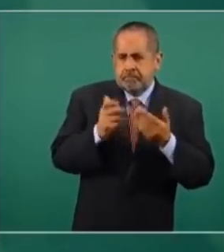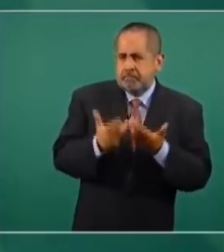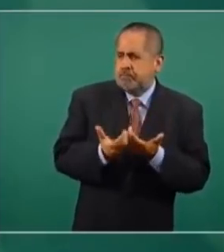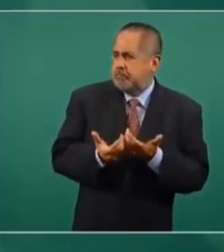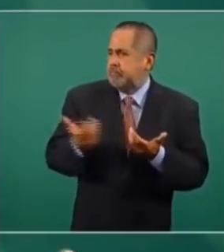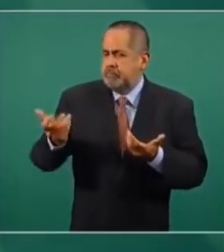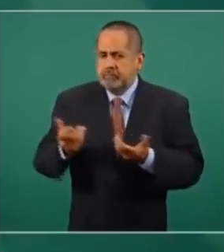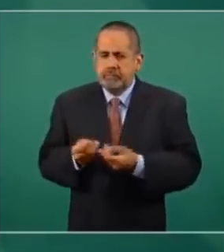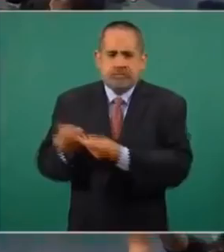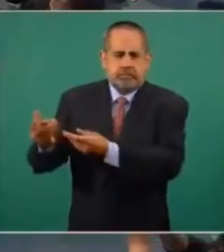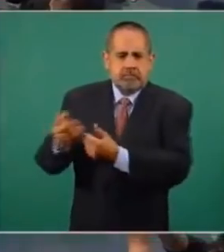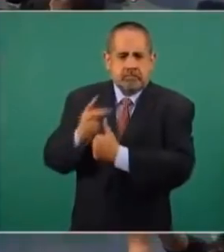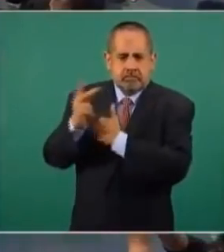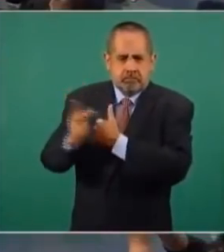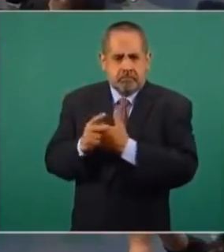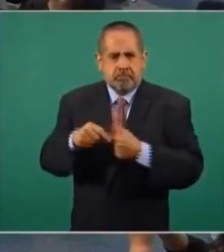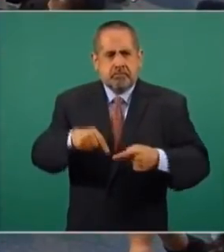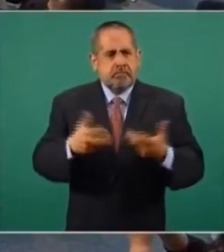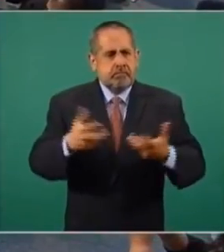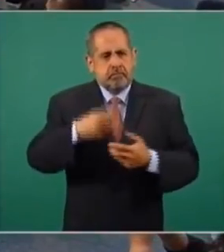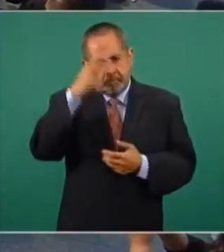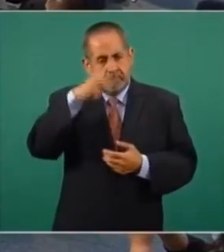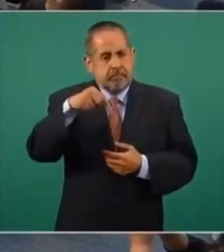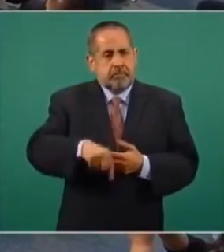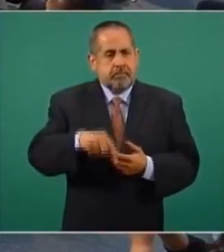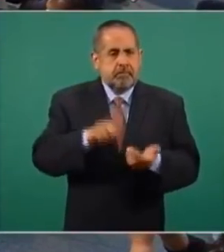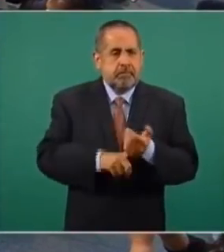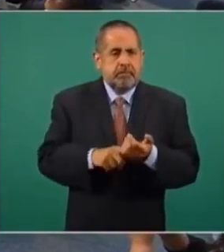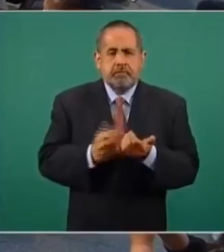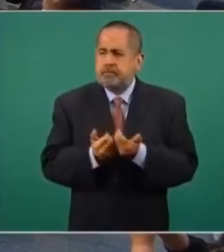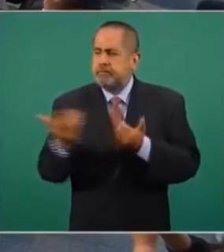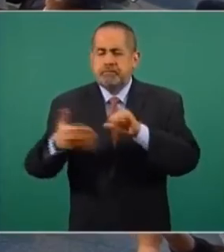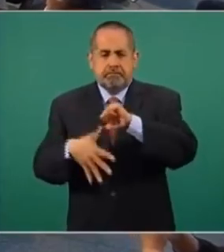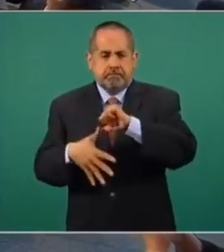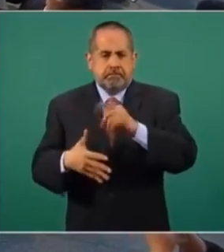Hay un porcentaje para México y el resto para América Latina.